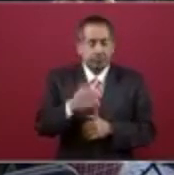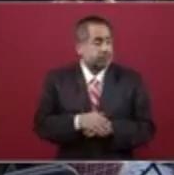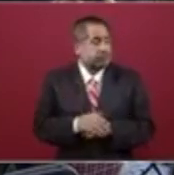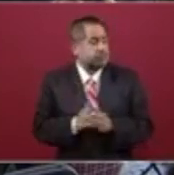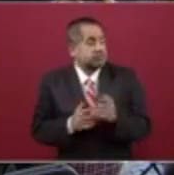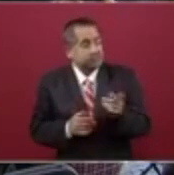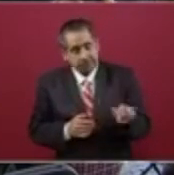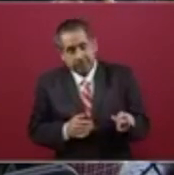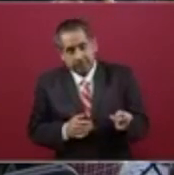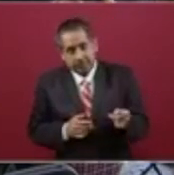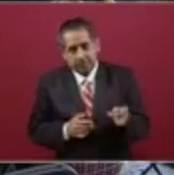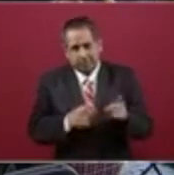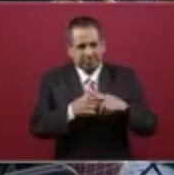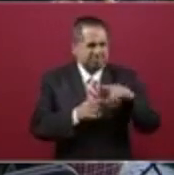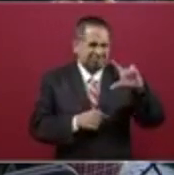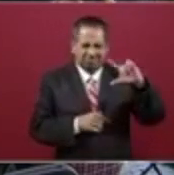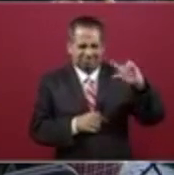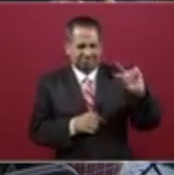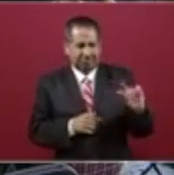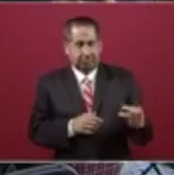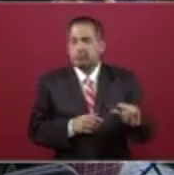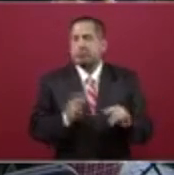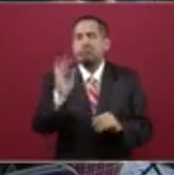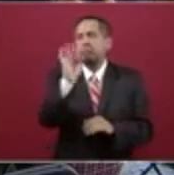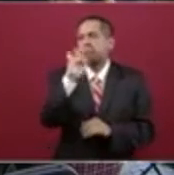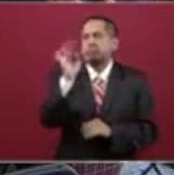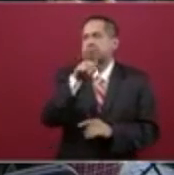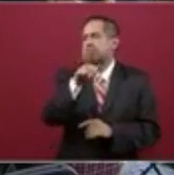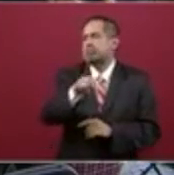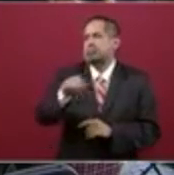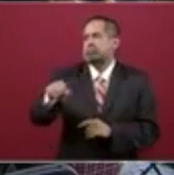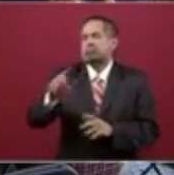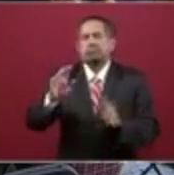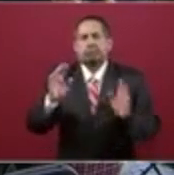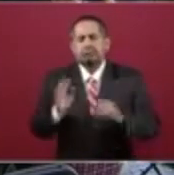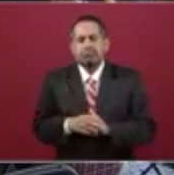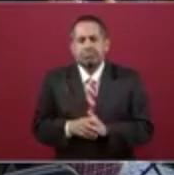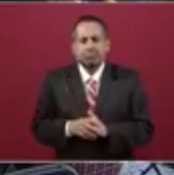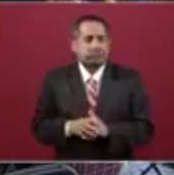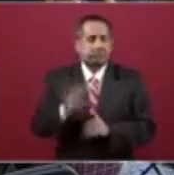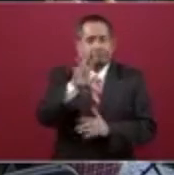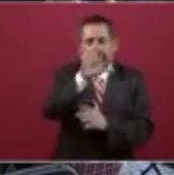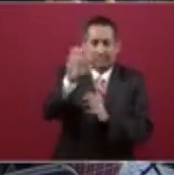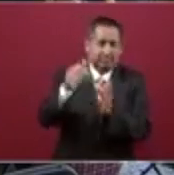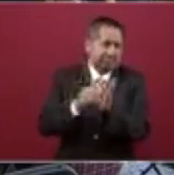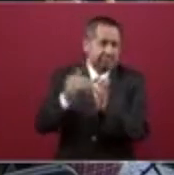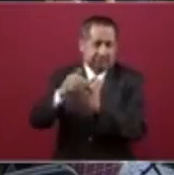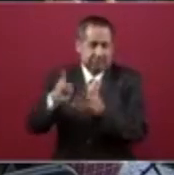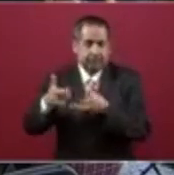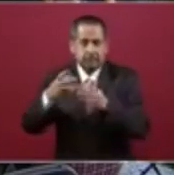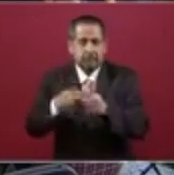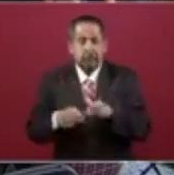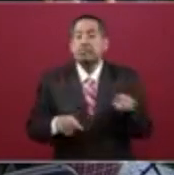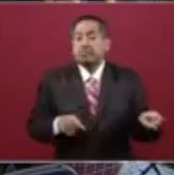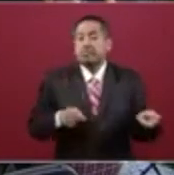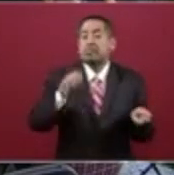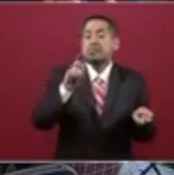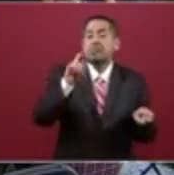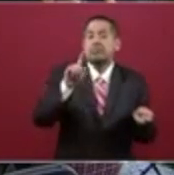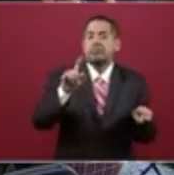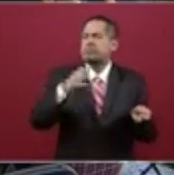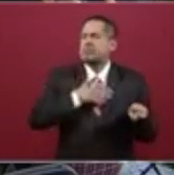cotizaba hasta abajo. Si la obra iba a costar, no sé, 500 millones, ellos decían,